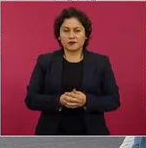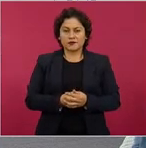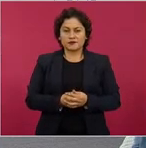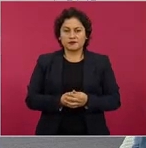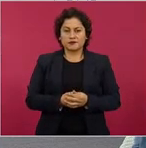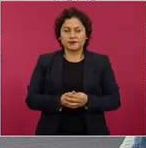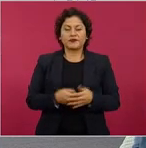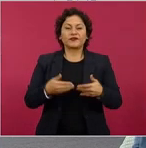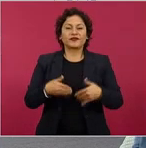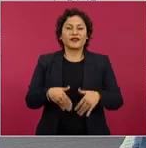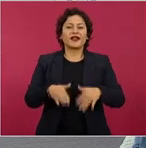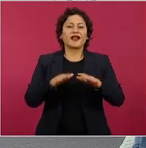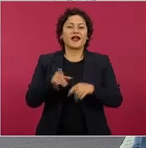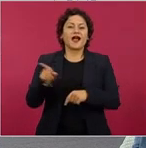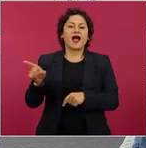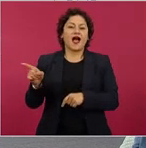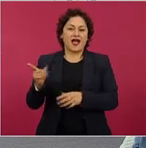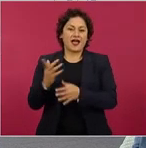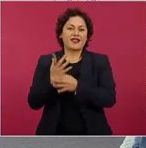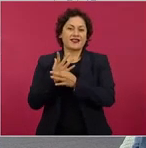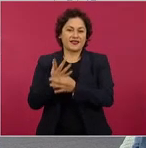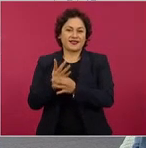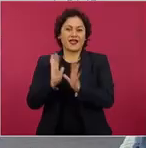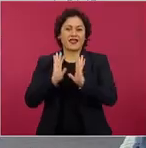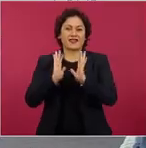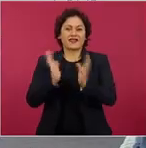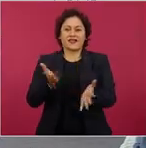Ah, que reconoce que no hay delito.